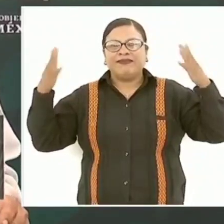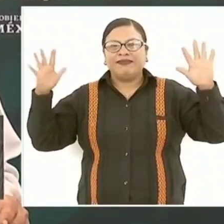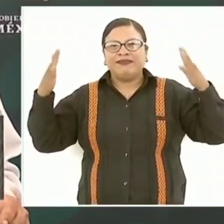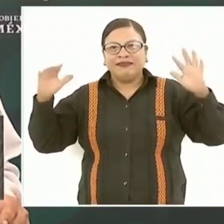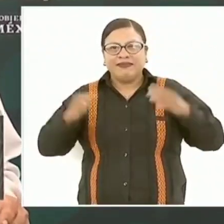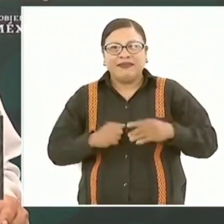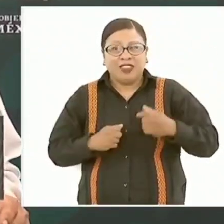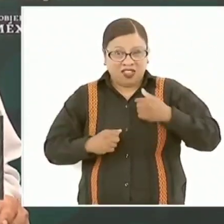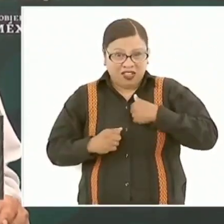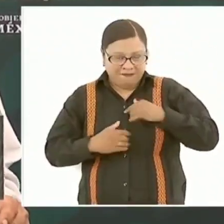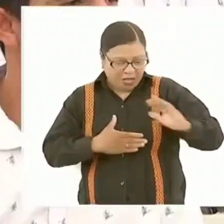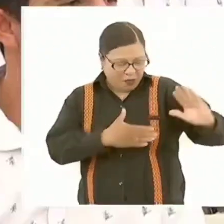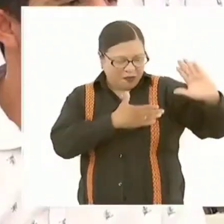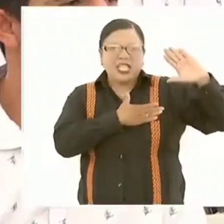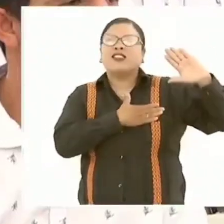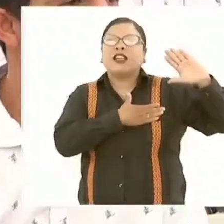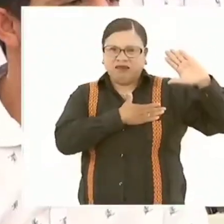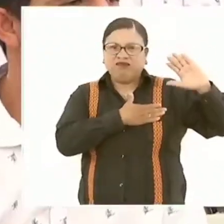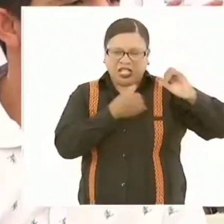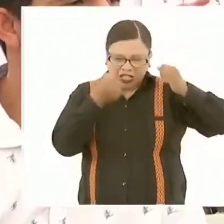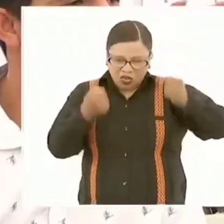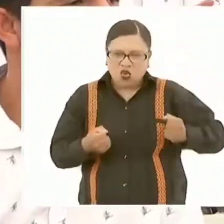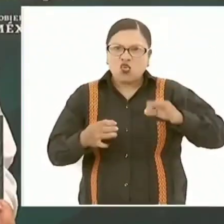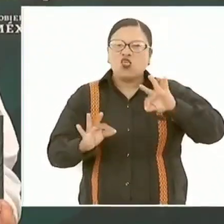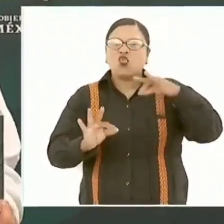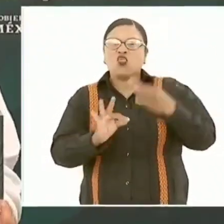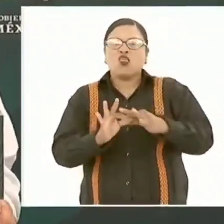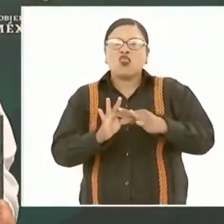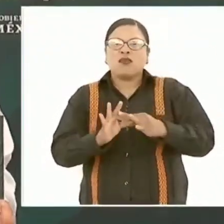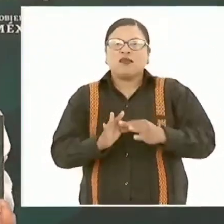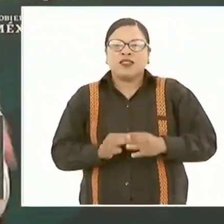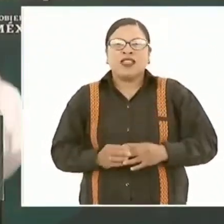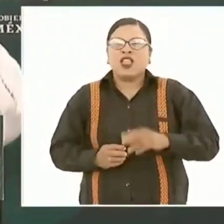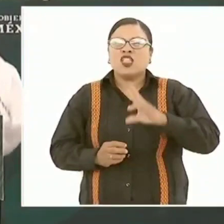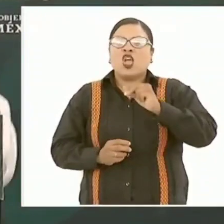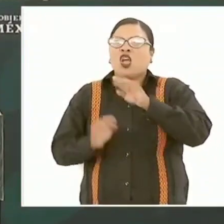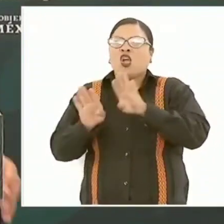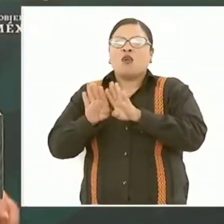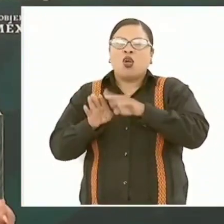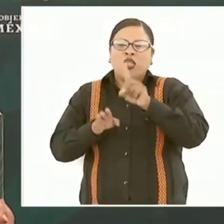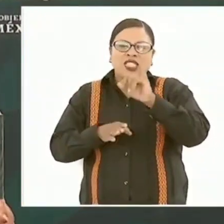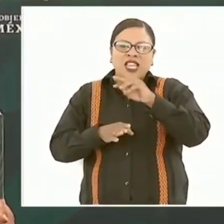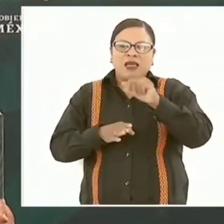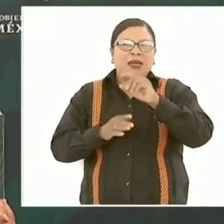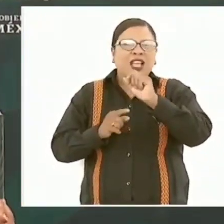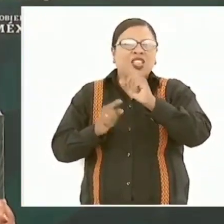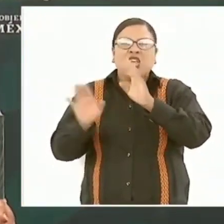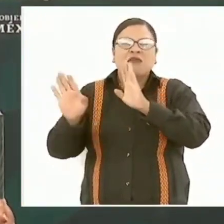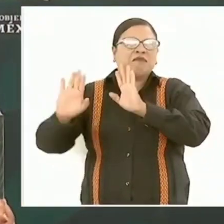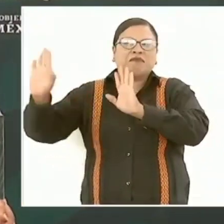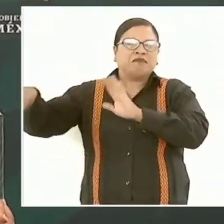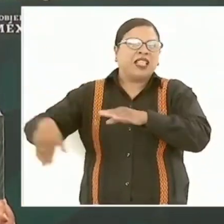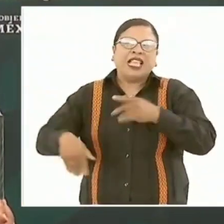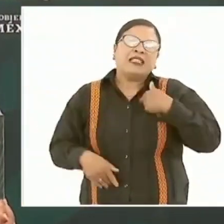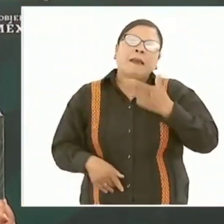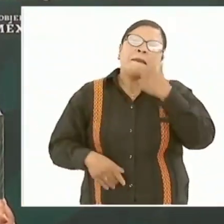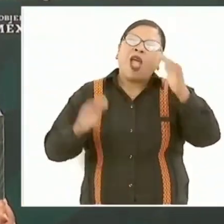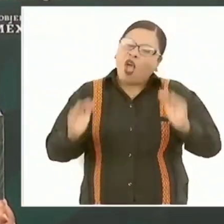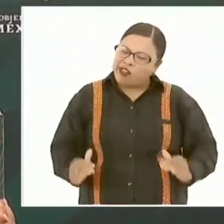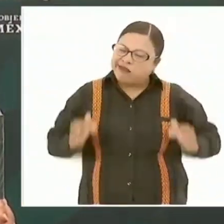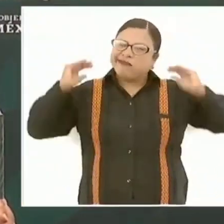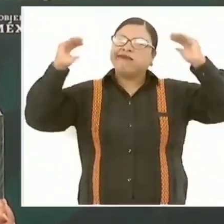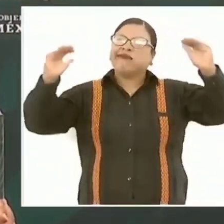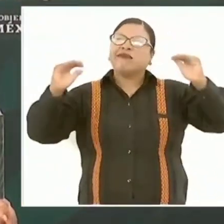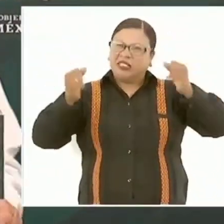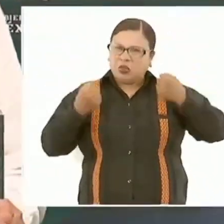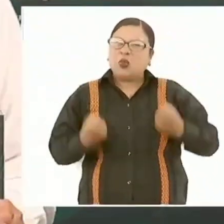los compromisos se cumplen. No va a ser como el de Dinamarca, ya lo pensé bien. Va a ser mejor que el de Dinamarca.